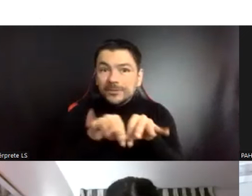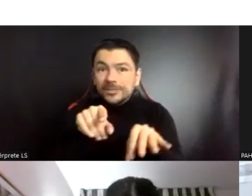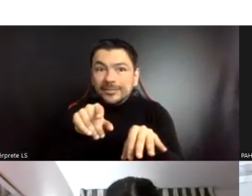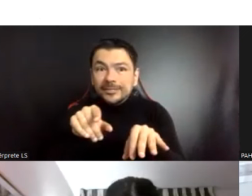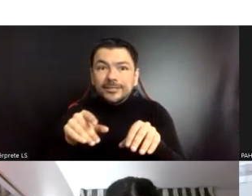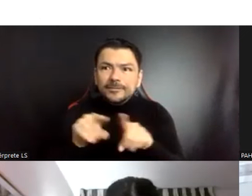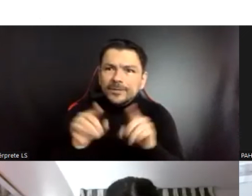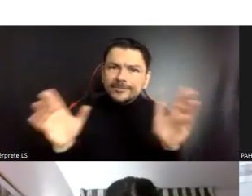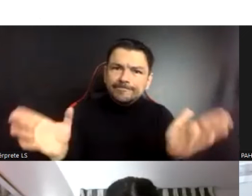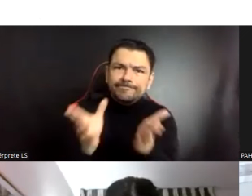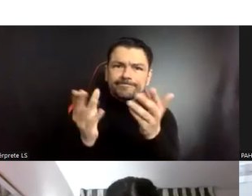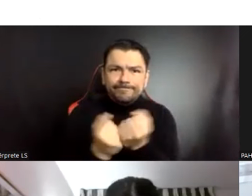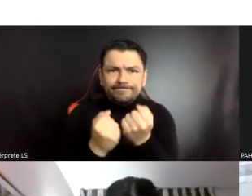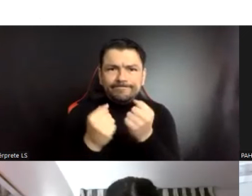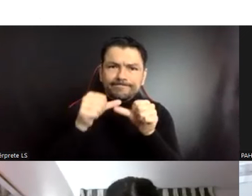Y